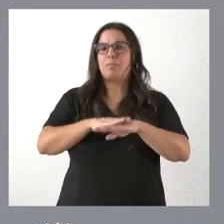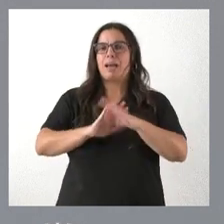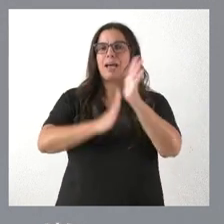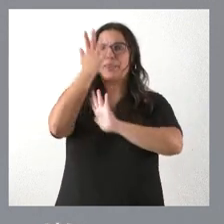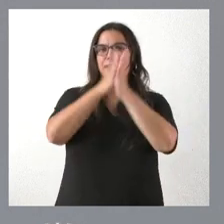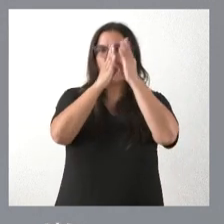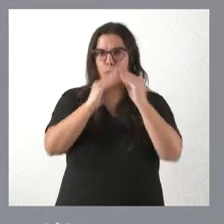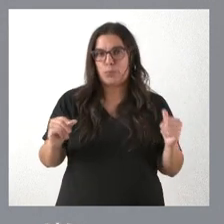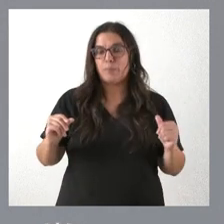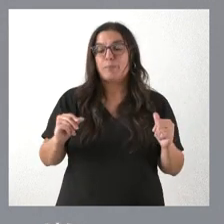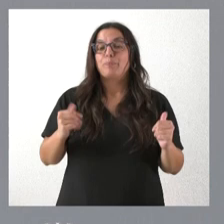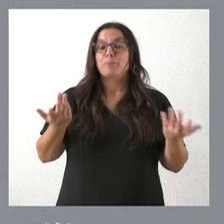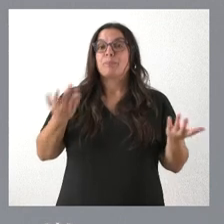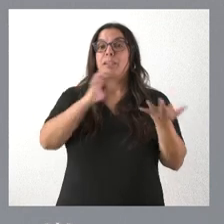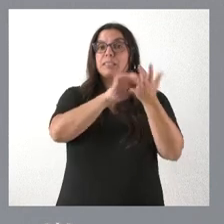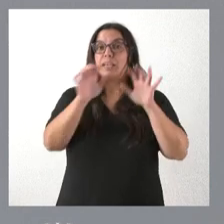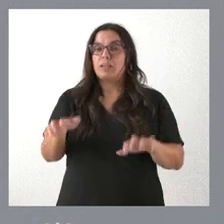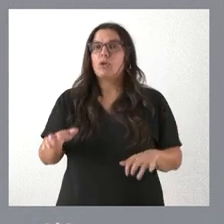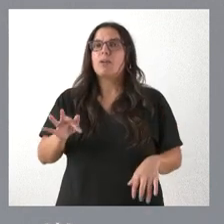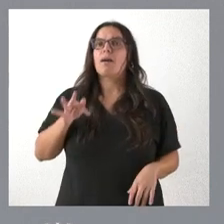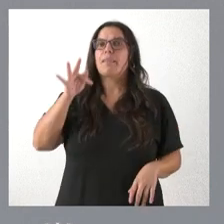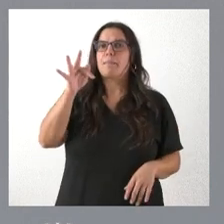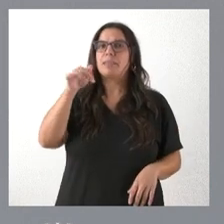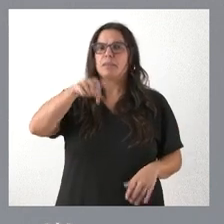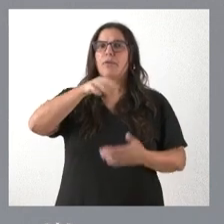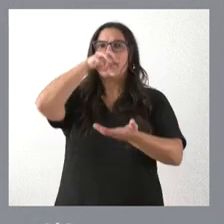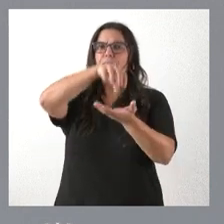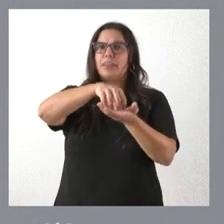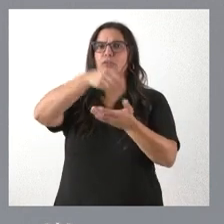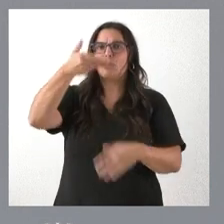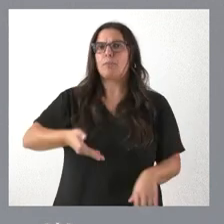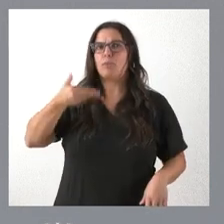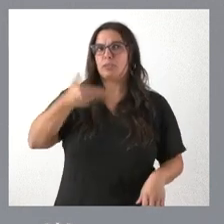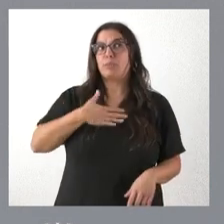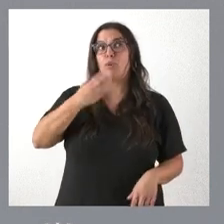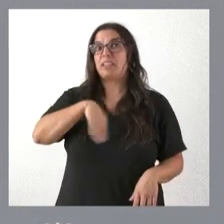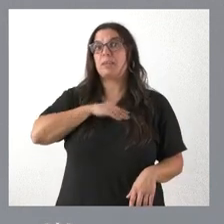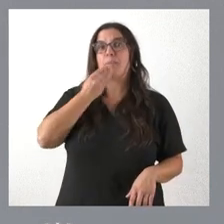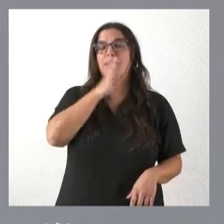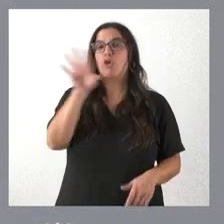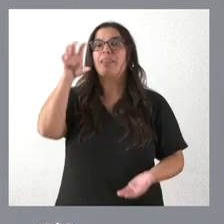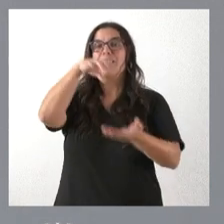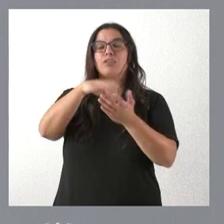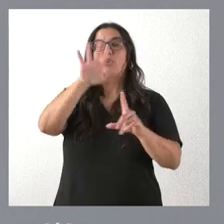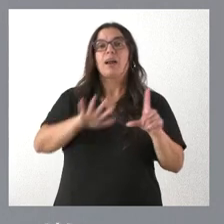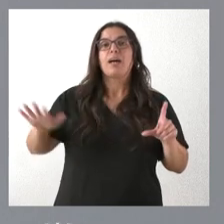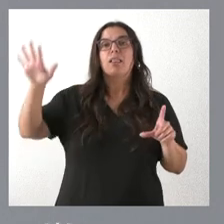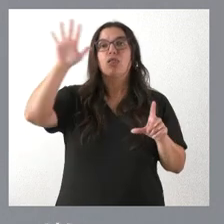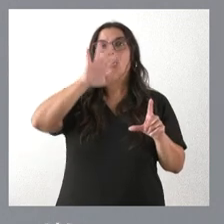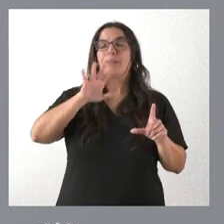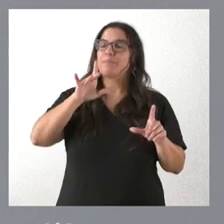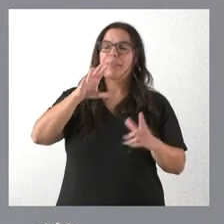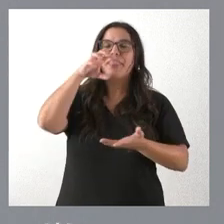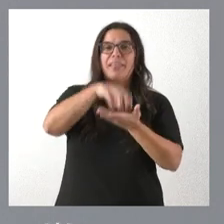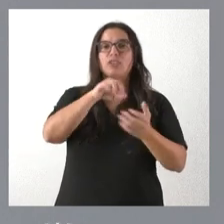y Castilla y león tiene además un centro muy importante que quizás sea de las mejores España en este ámbito que es el centro nacional o el centro